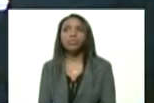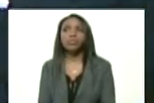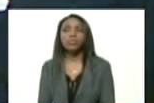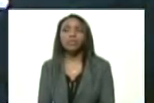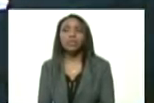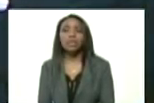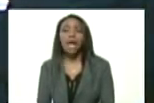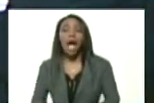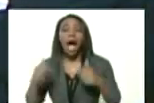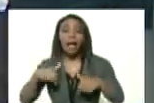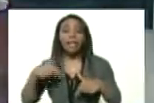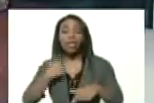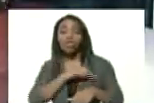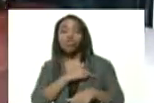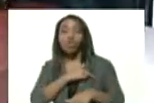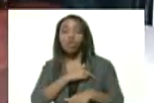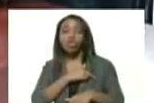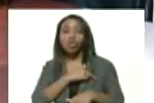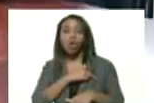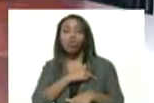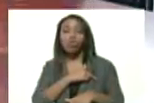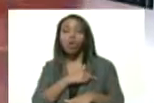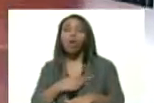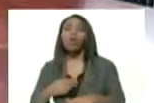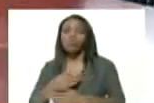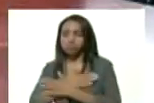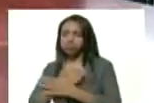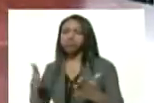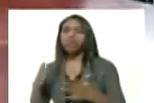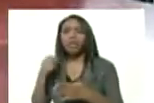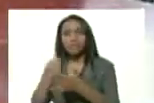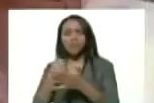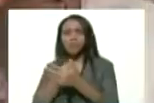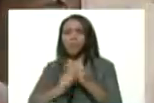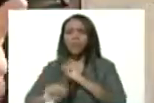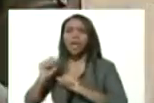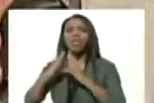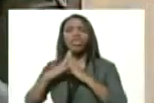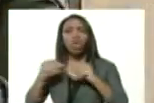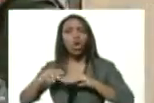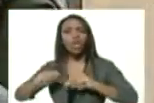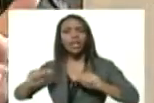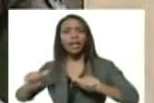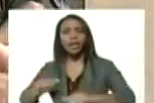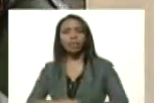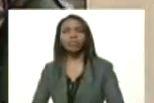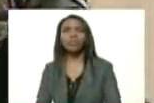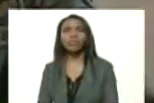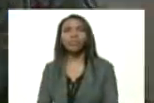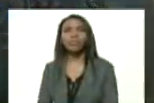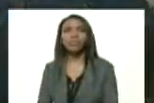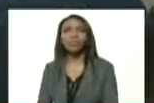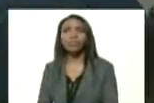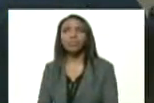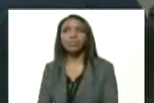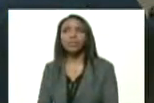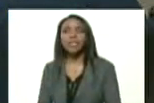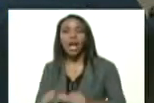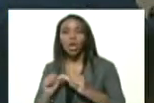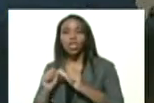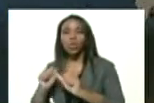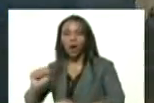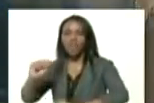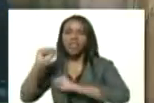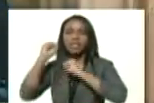aquí estamos nosotros dispuestos a combatirlos en todos los terrenos y a seguir venciendo